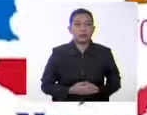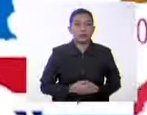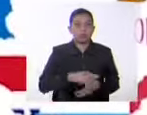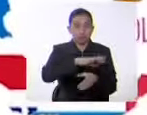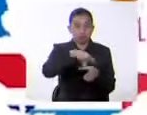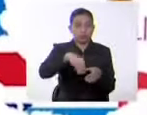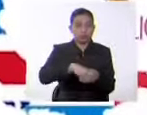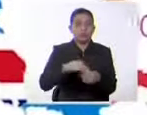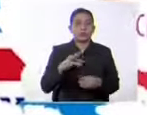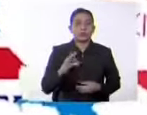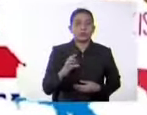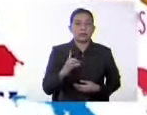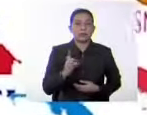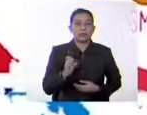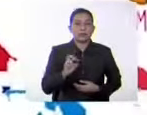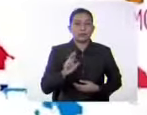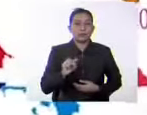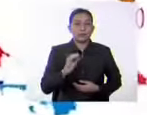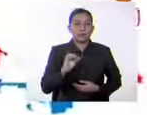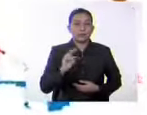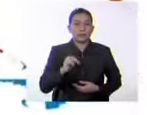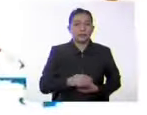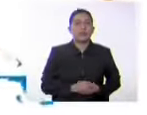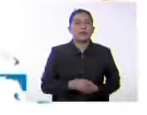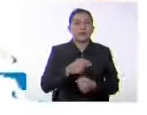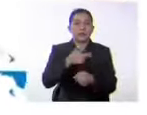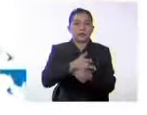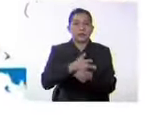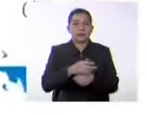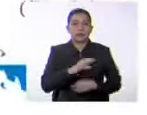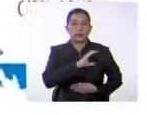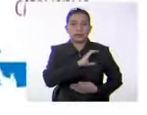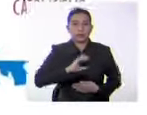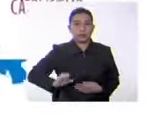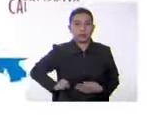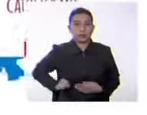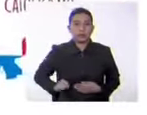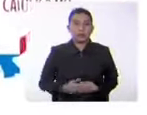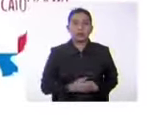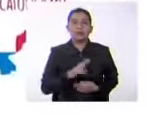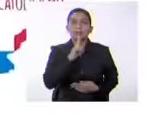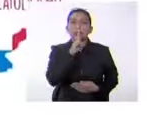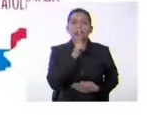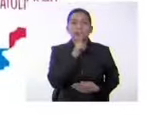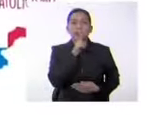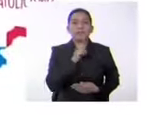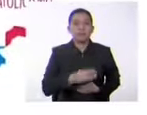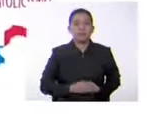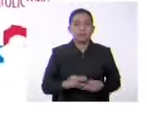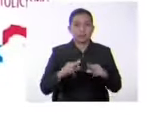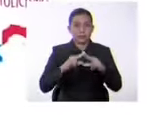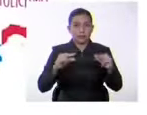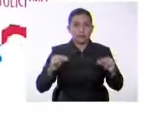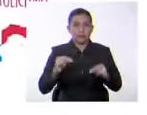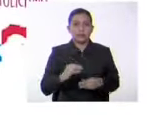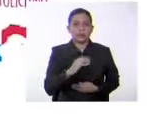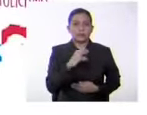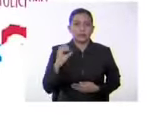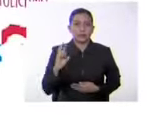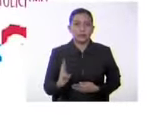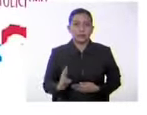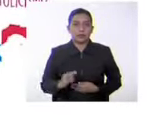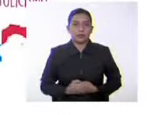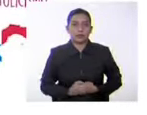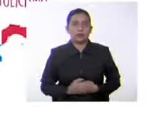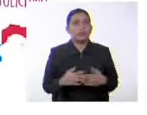la federación, y vamos a hablar de Guatemala, El Salvador, Honduras, Nicaragua y Costa Rica. ¿Y qué